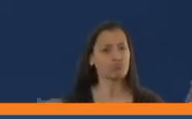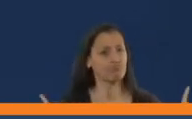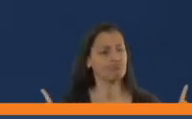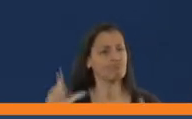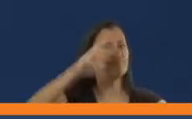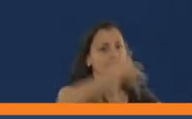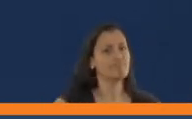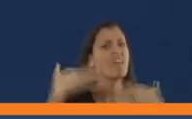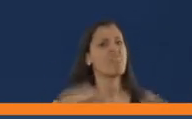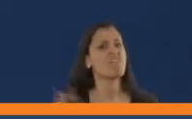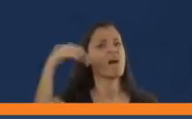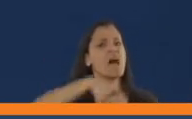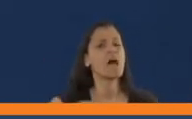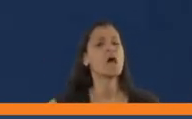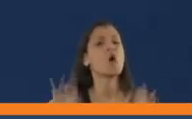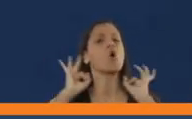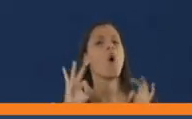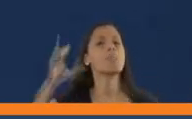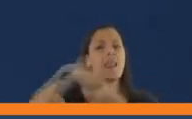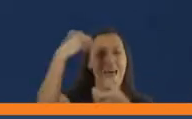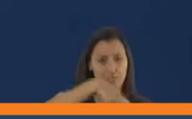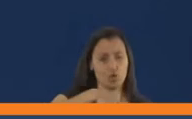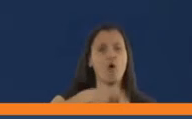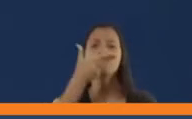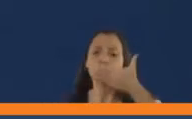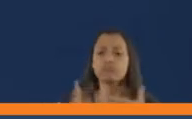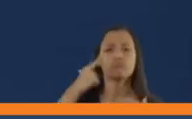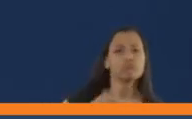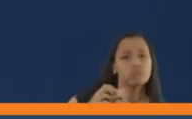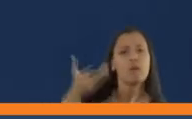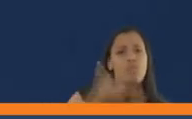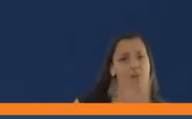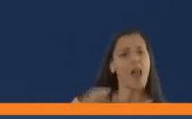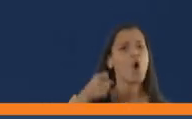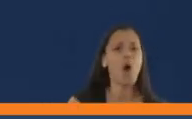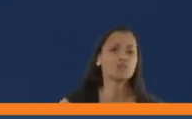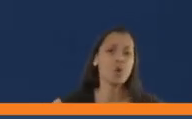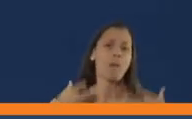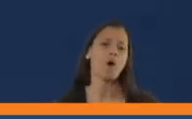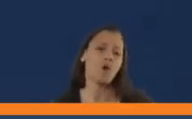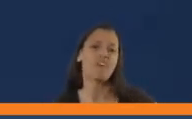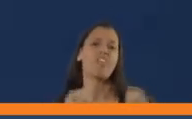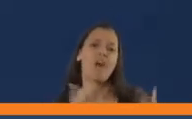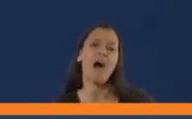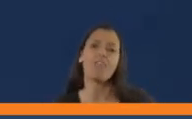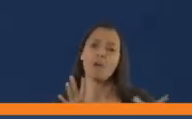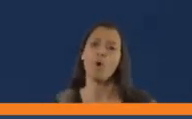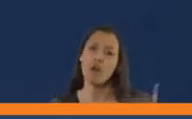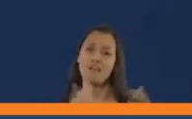continente el diálogo en la diversidad es el mejor instrumento para promover la democracia